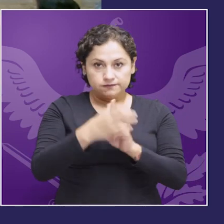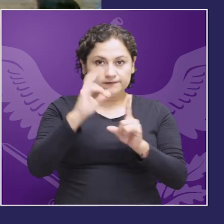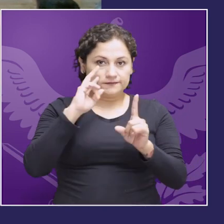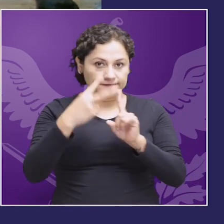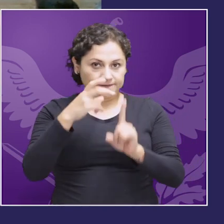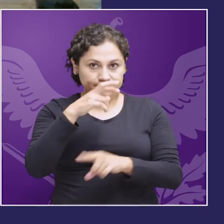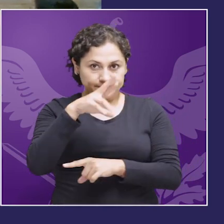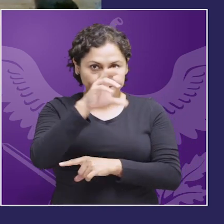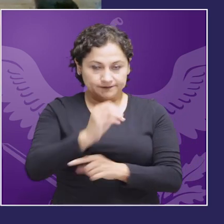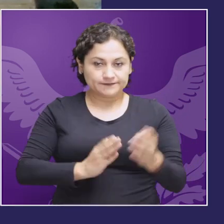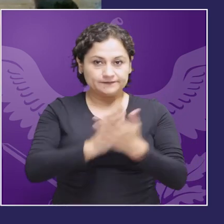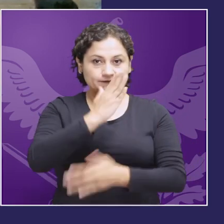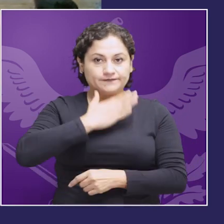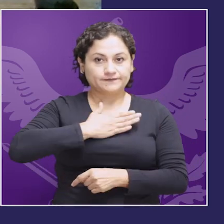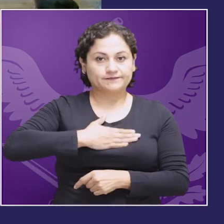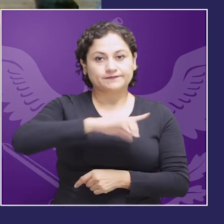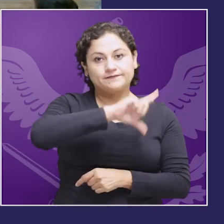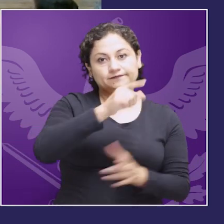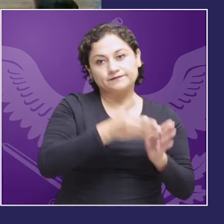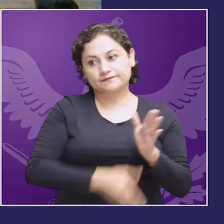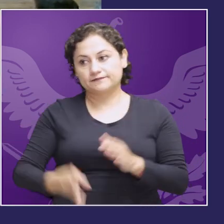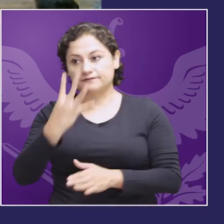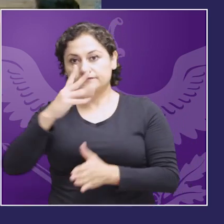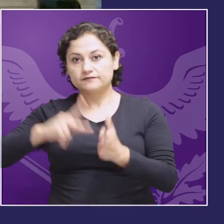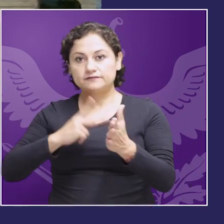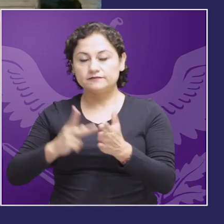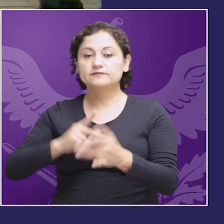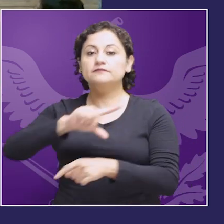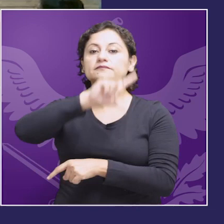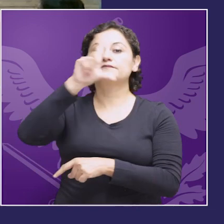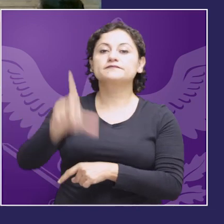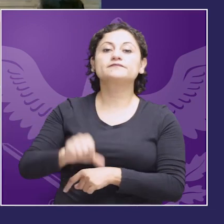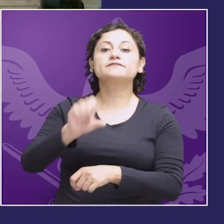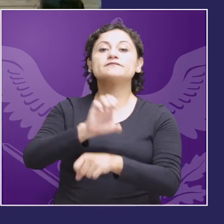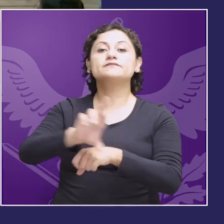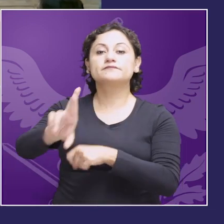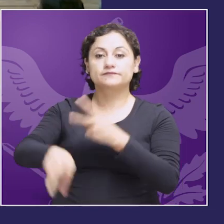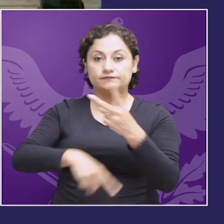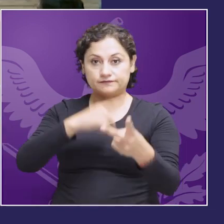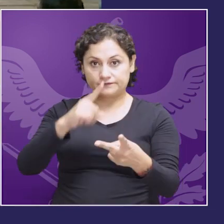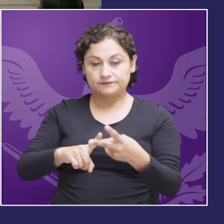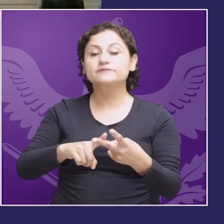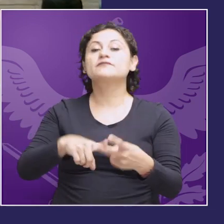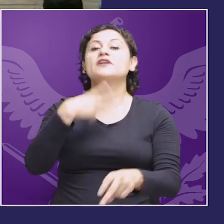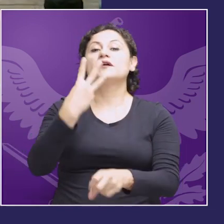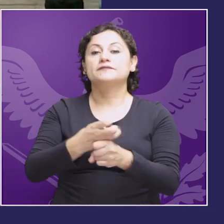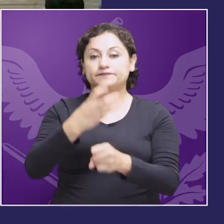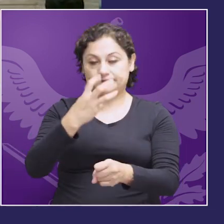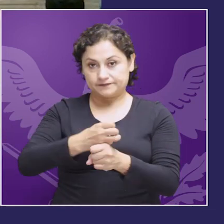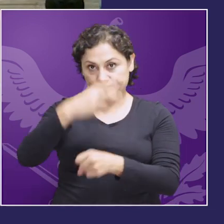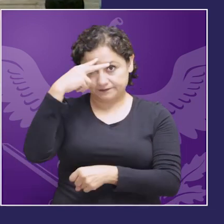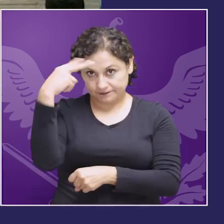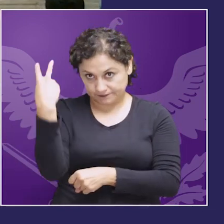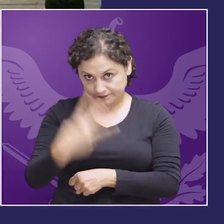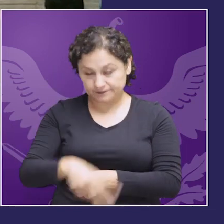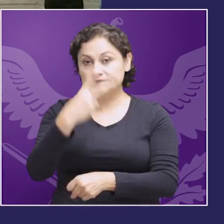la Comisión Permanente de Género y Acceso a la Justicia. Y luego las 4 integraciones, la primera de ellas fue presidida por Costa Rica,